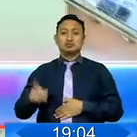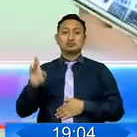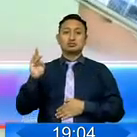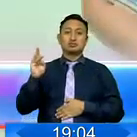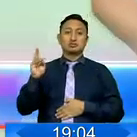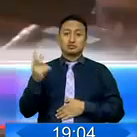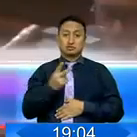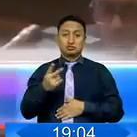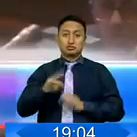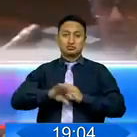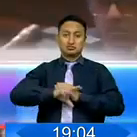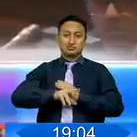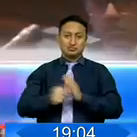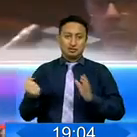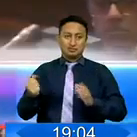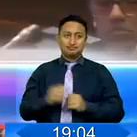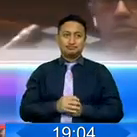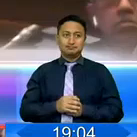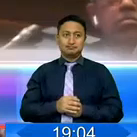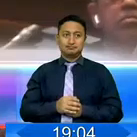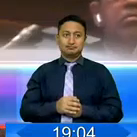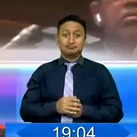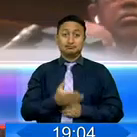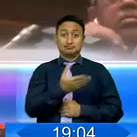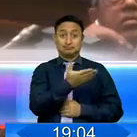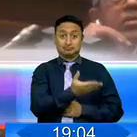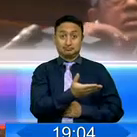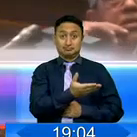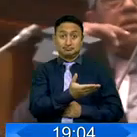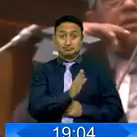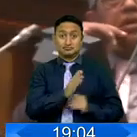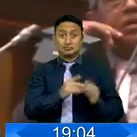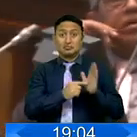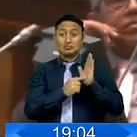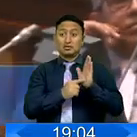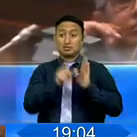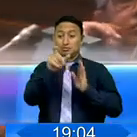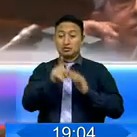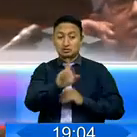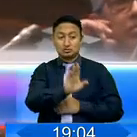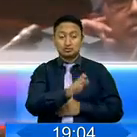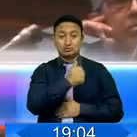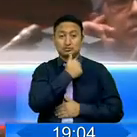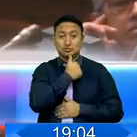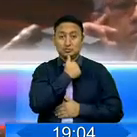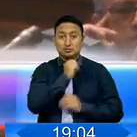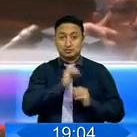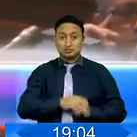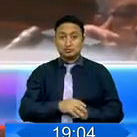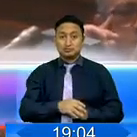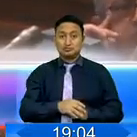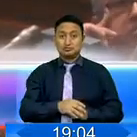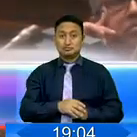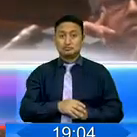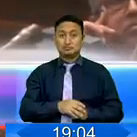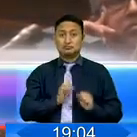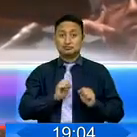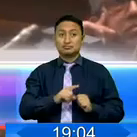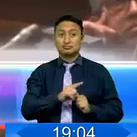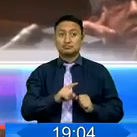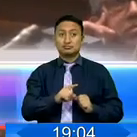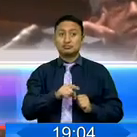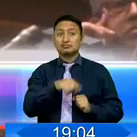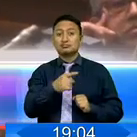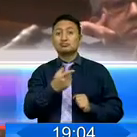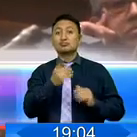Rocío. Esas bajezas de exhibir la intimidad del mandatario y de unirla a esa denuncia